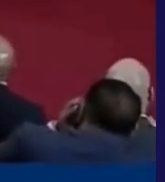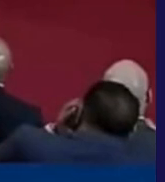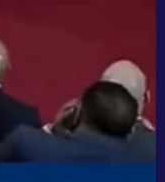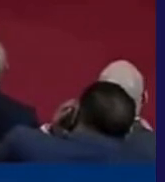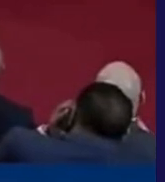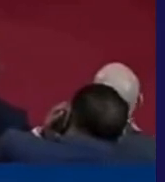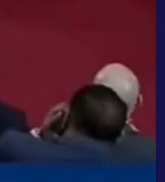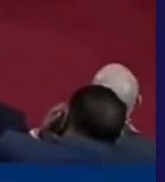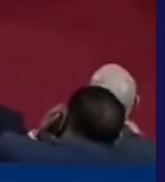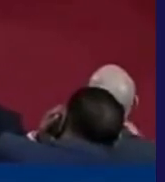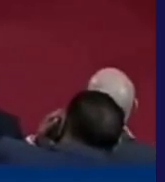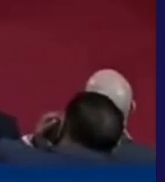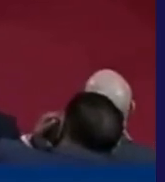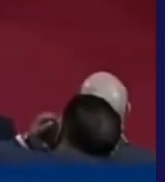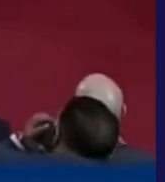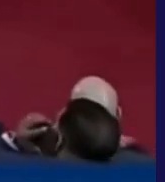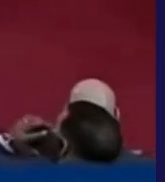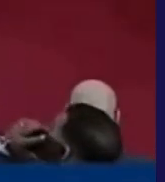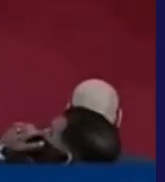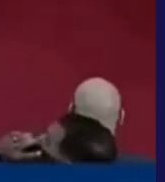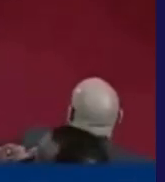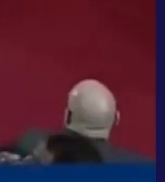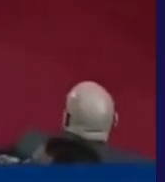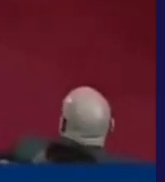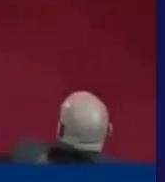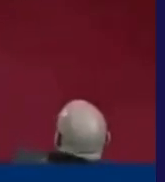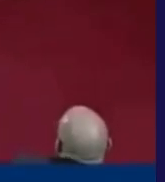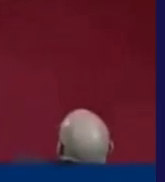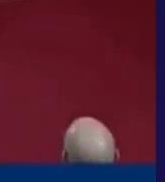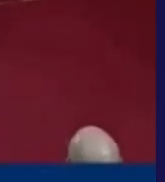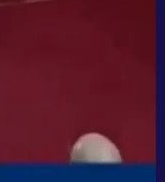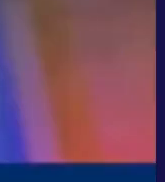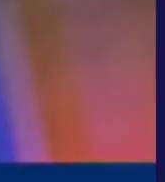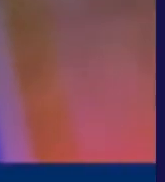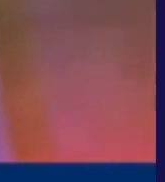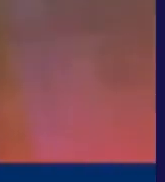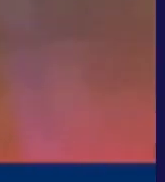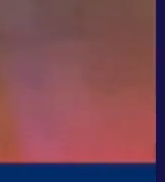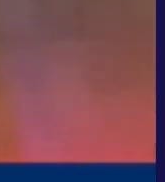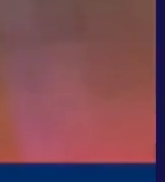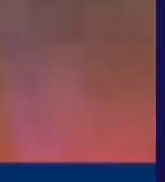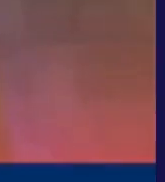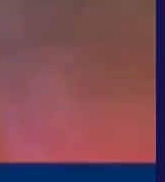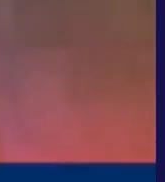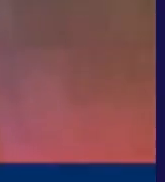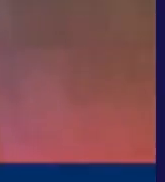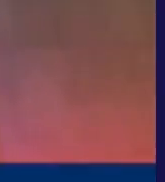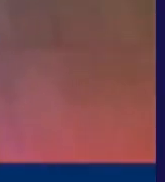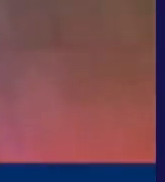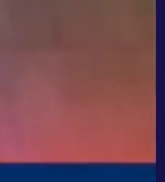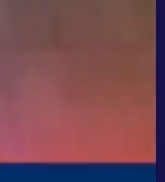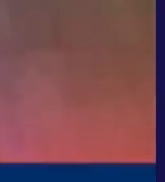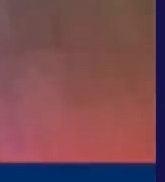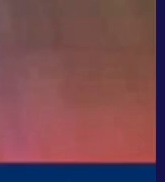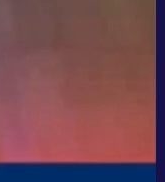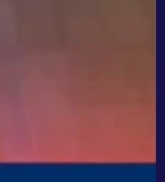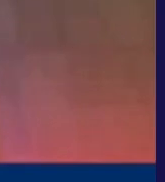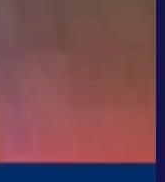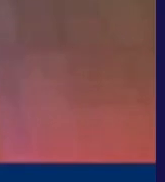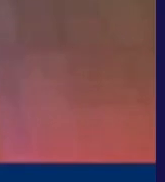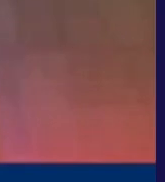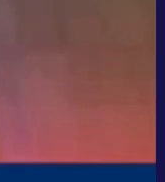tras las elecciones del 28 de Julio este fallo emitido el jueves ha generado tensiones en un país ya